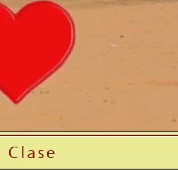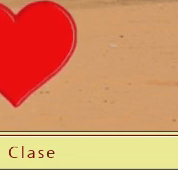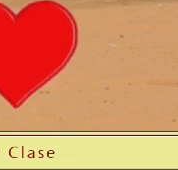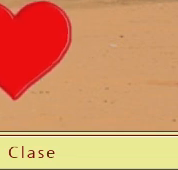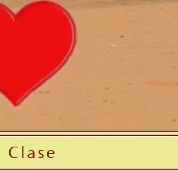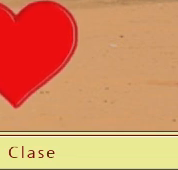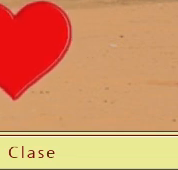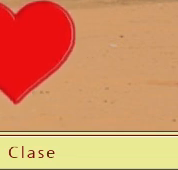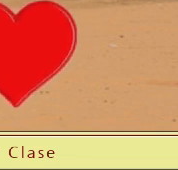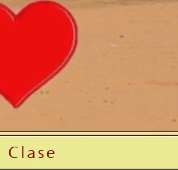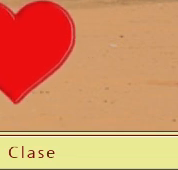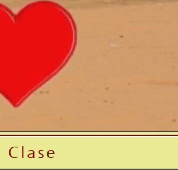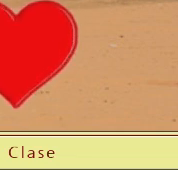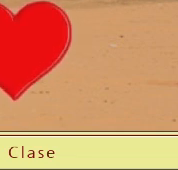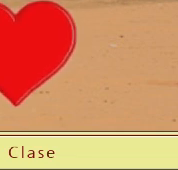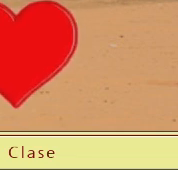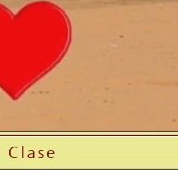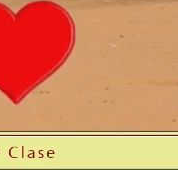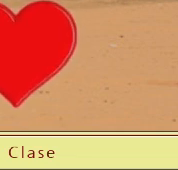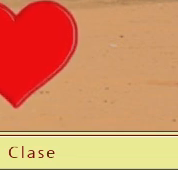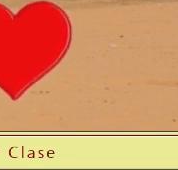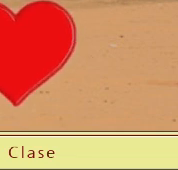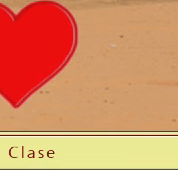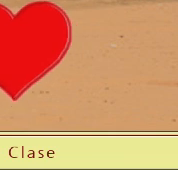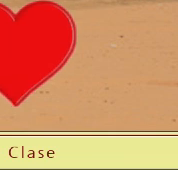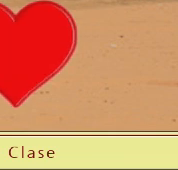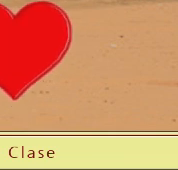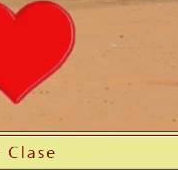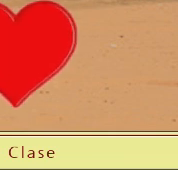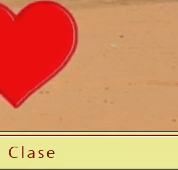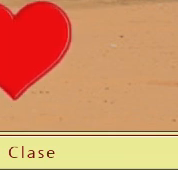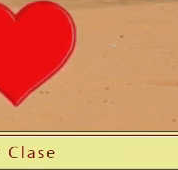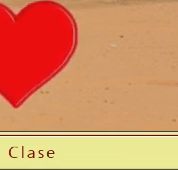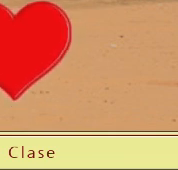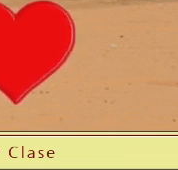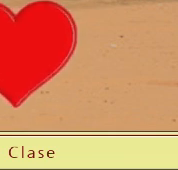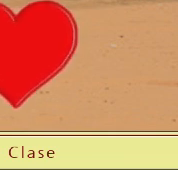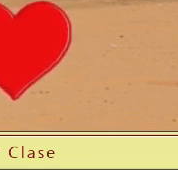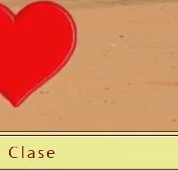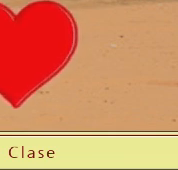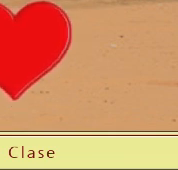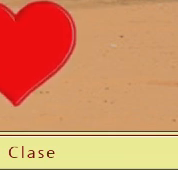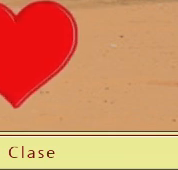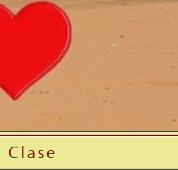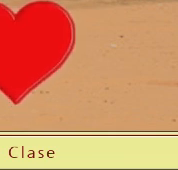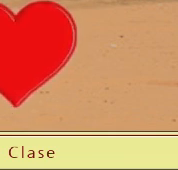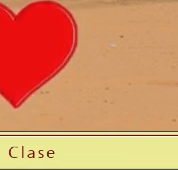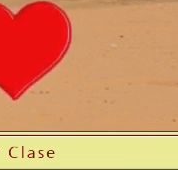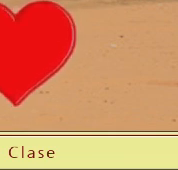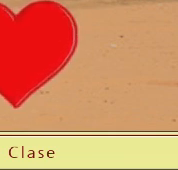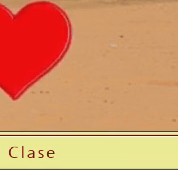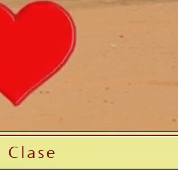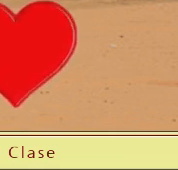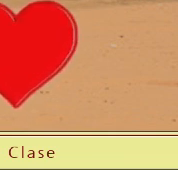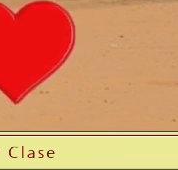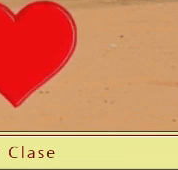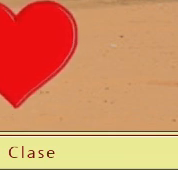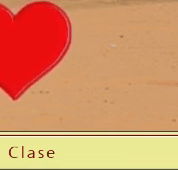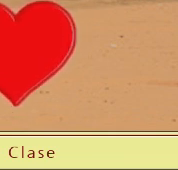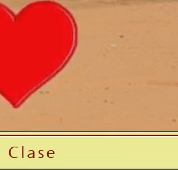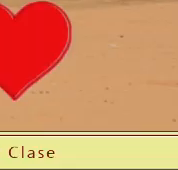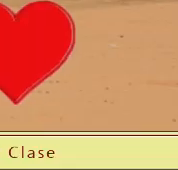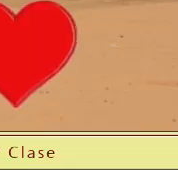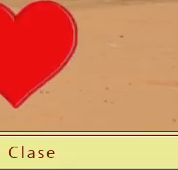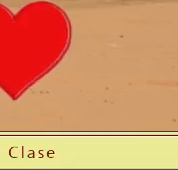El Señor quería guiar al hombre, cuidar del hombre. Y entonces Jesús en su ministerio viaja